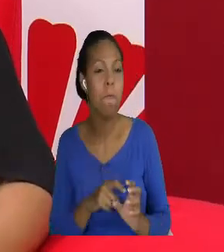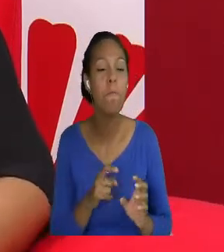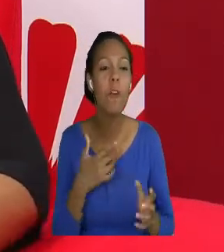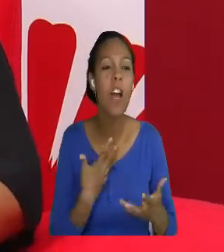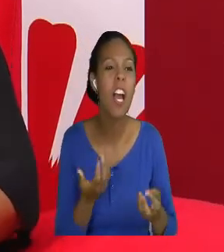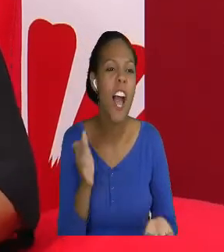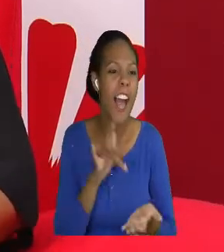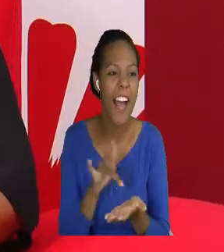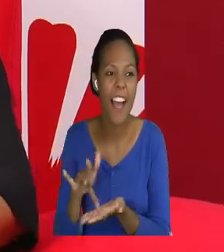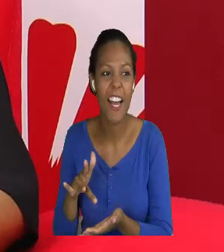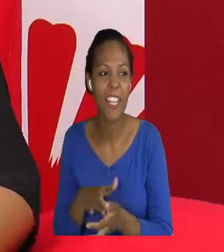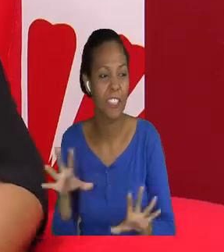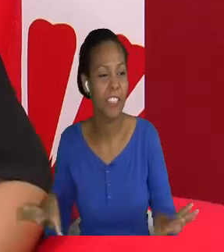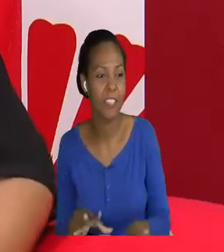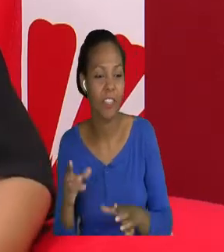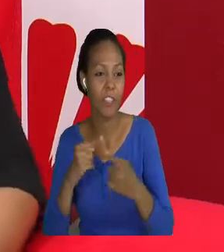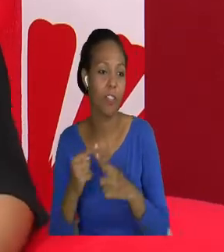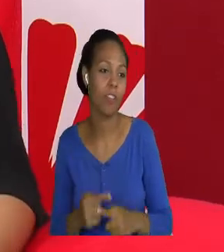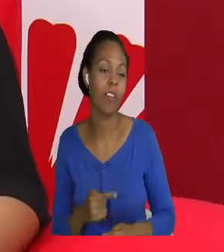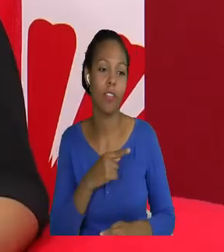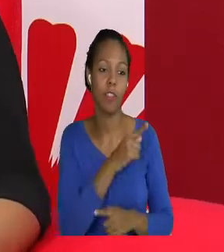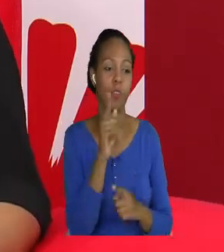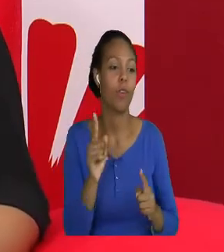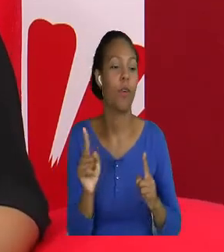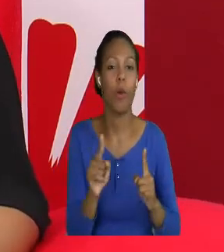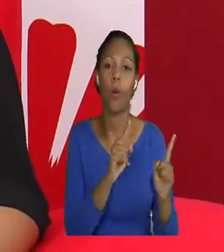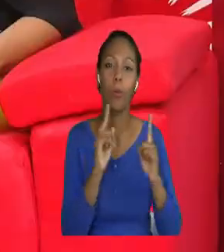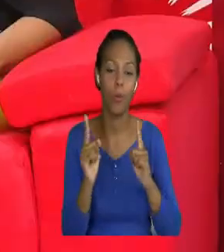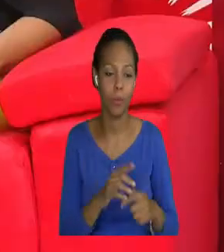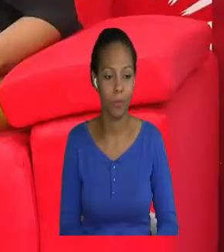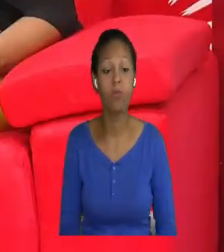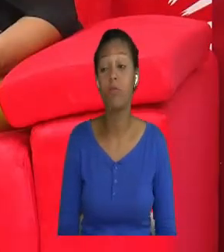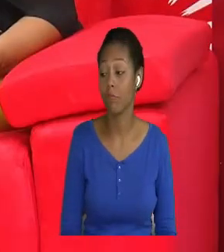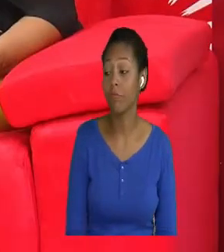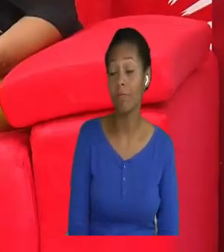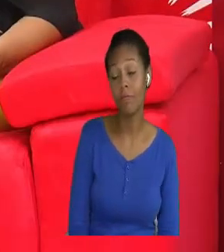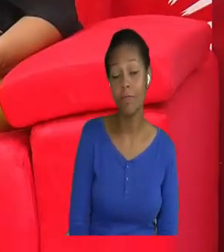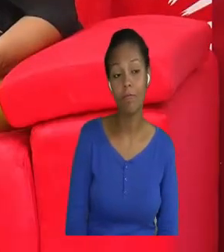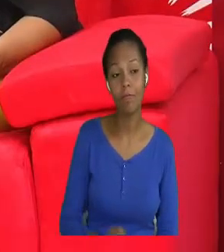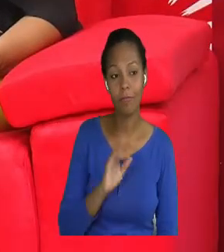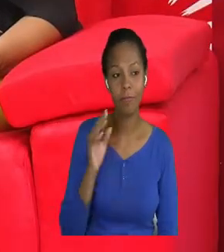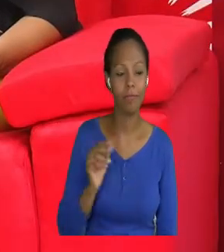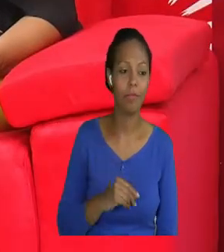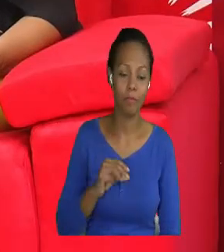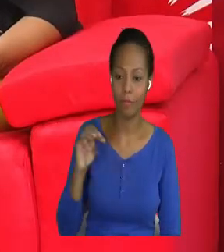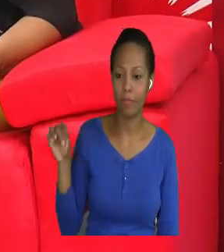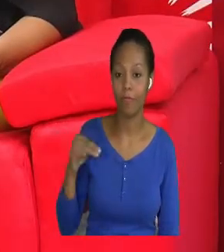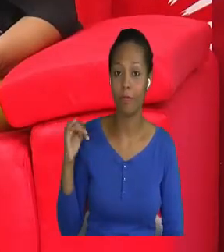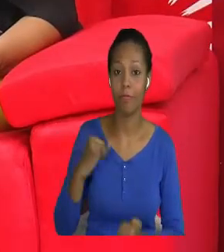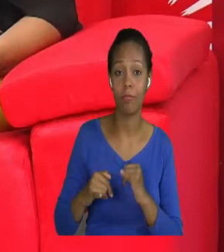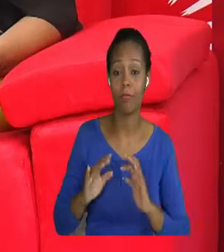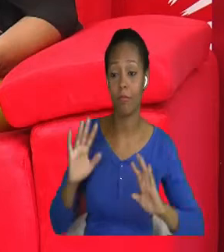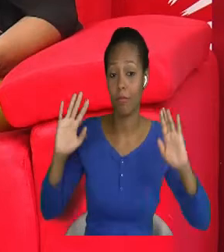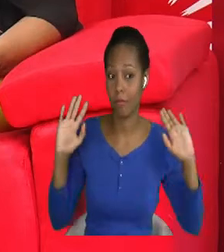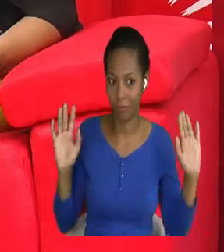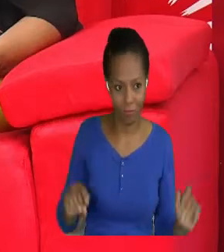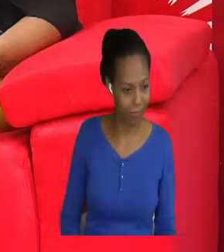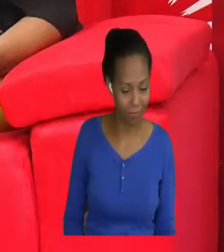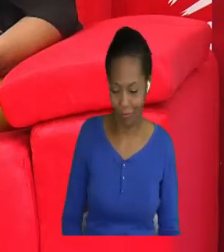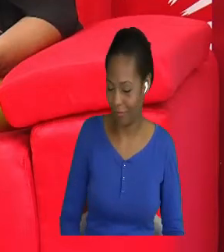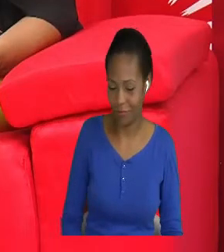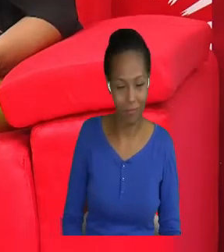este, todas esas actividades que hay en el marco del aniversario. Claro que sí. El miércoles pues no terminamos con nuestro desfile, no, seguimos ahí